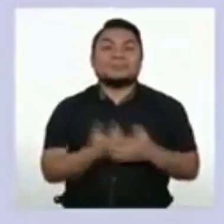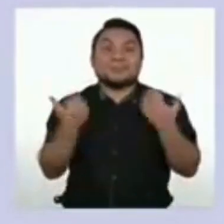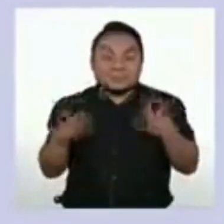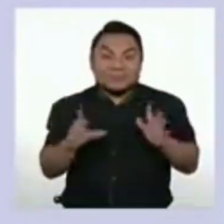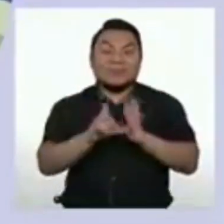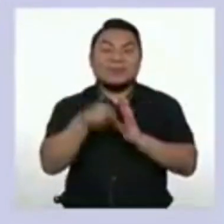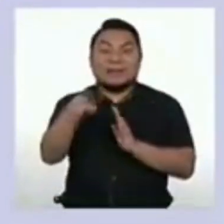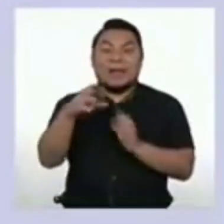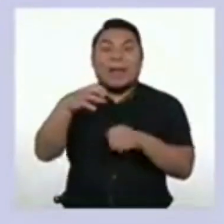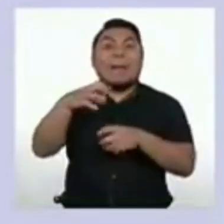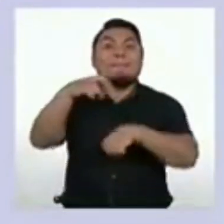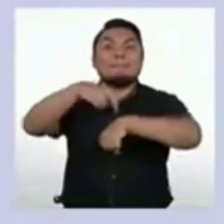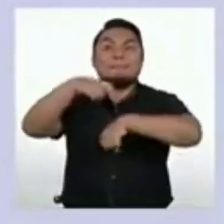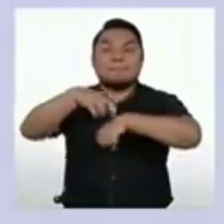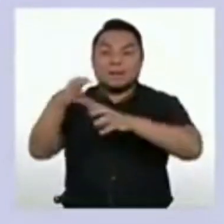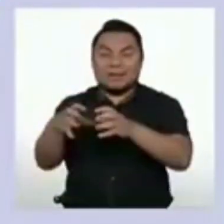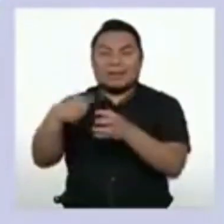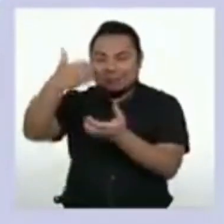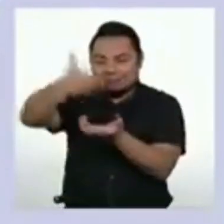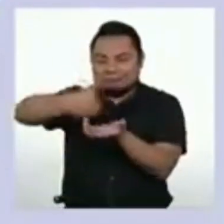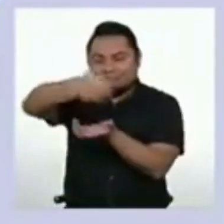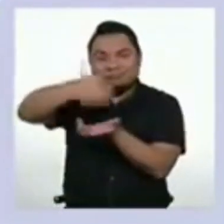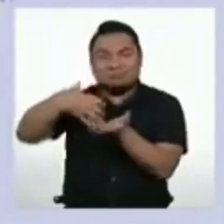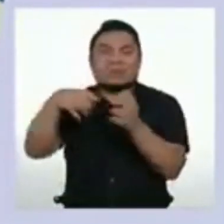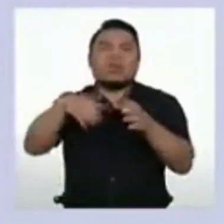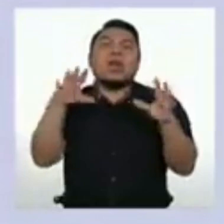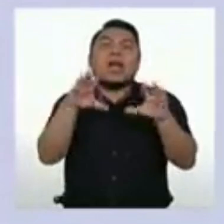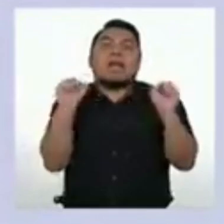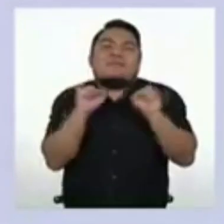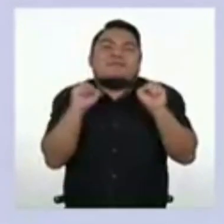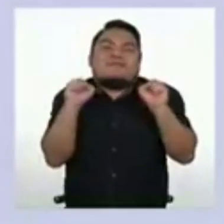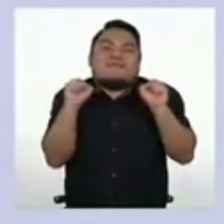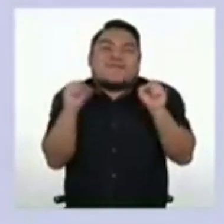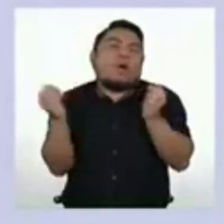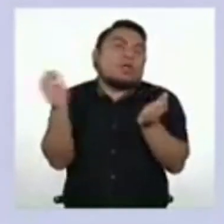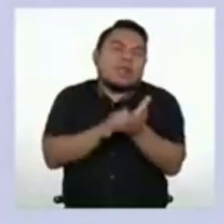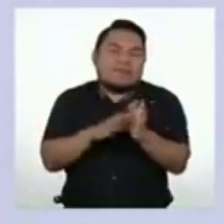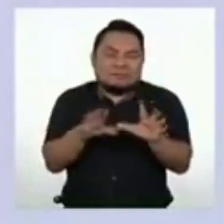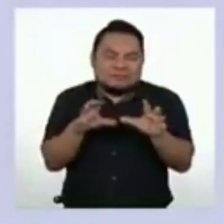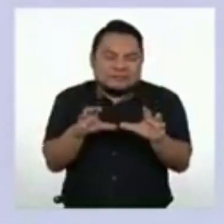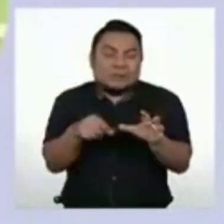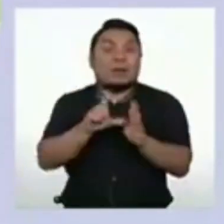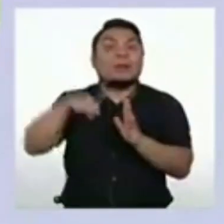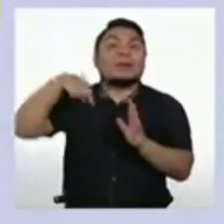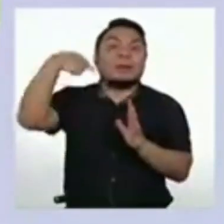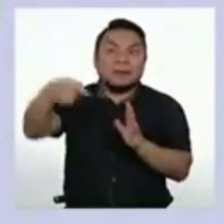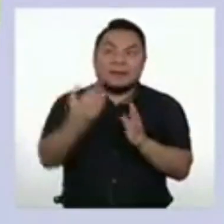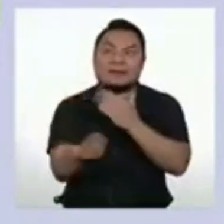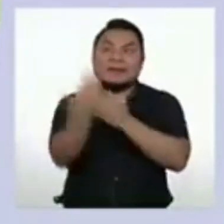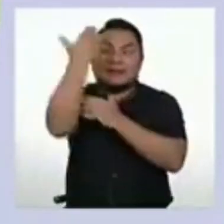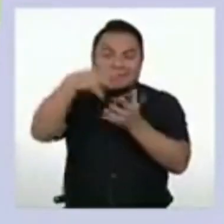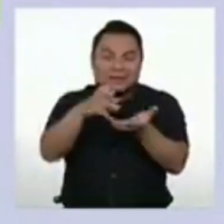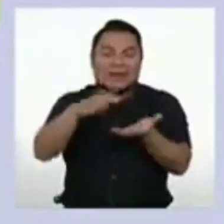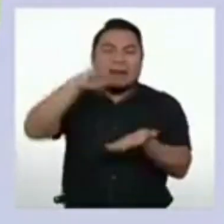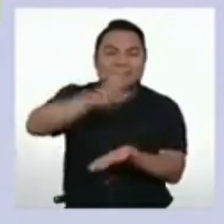A continuación, las papas se exponen nuevamente a otra noche fría. Para el siguiente día, proceder al pelado mediante